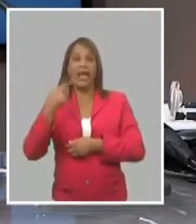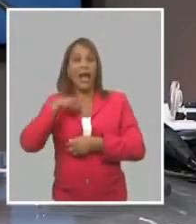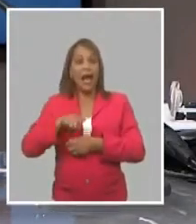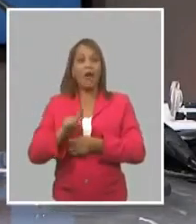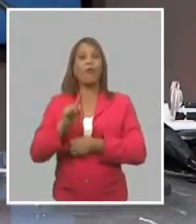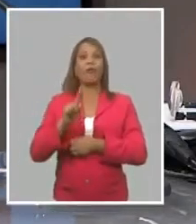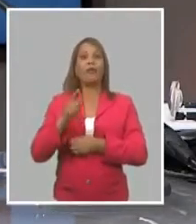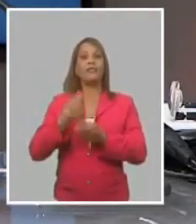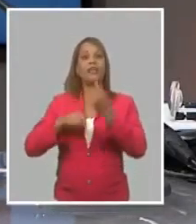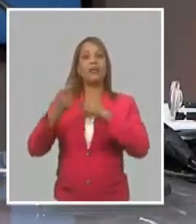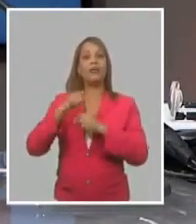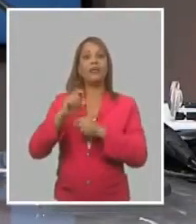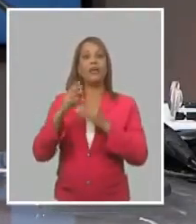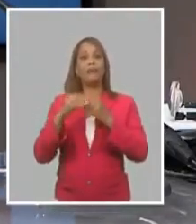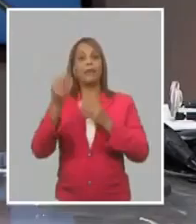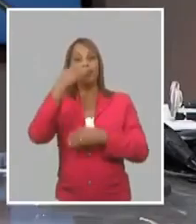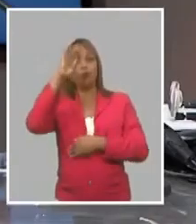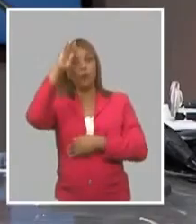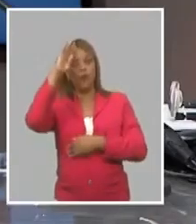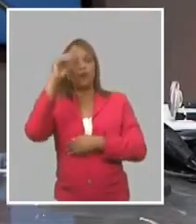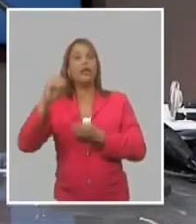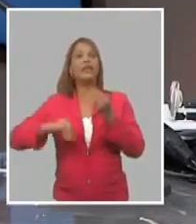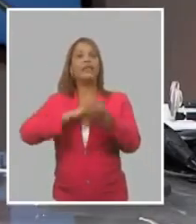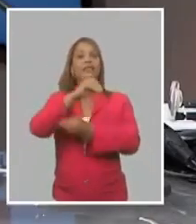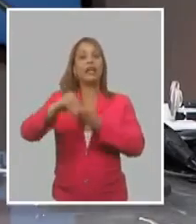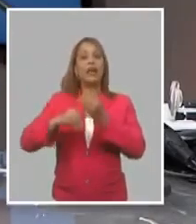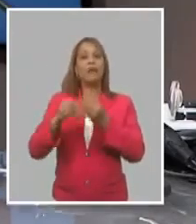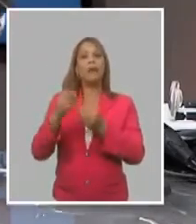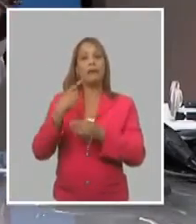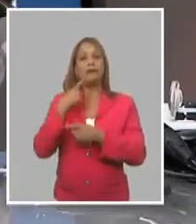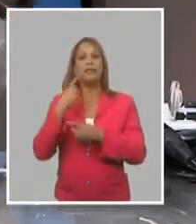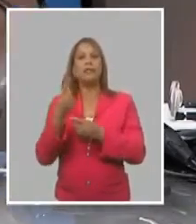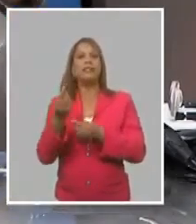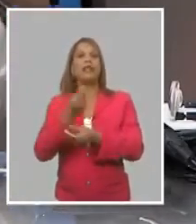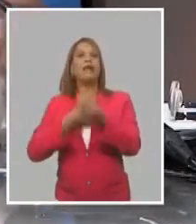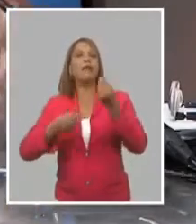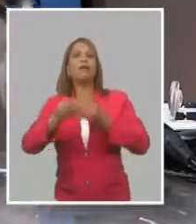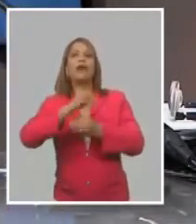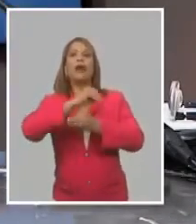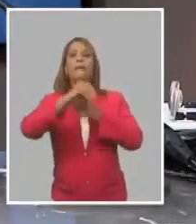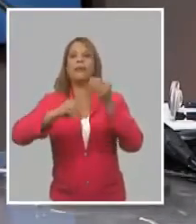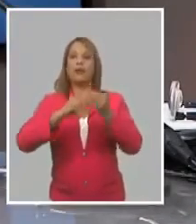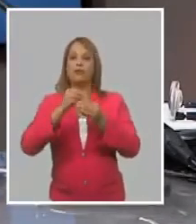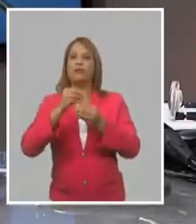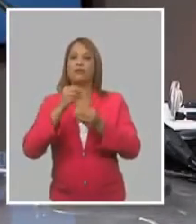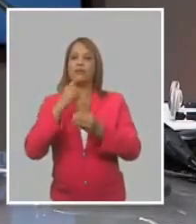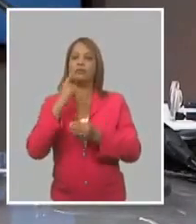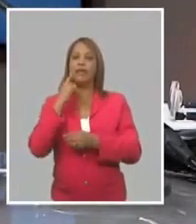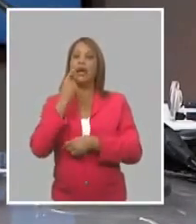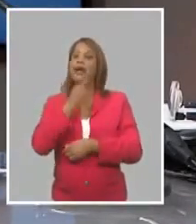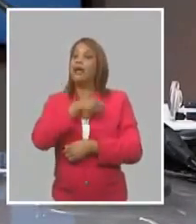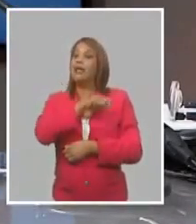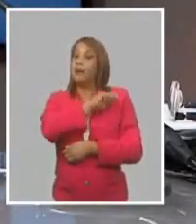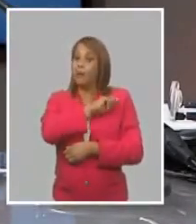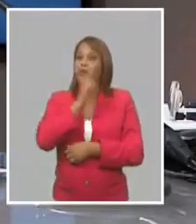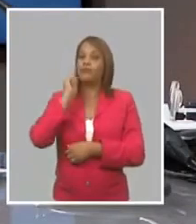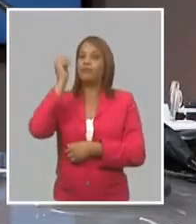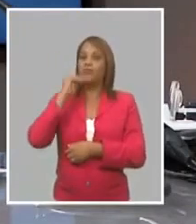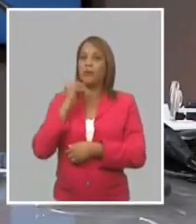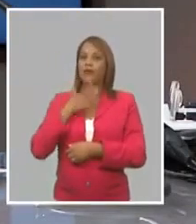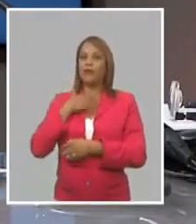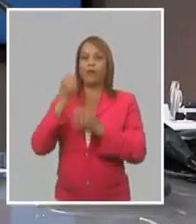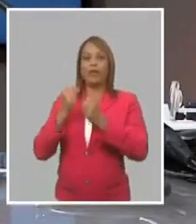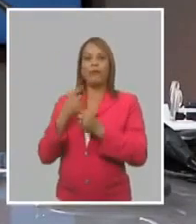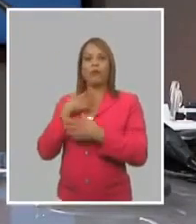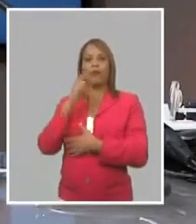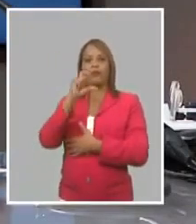en peso y se dan vueltos también en peso, le estamos dando señal a las personas que lo que vamos a hacer es que nos vamos a quedar con el